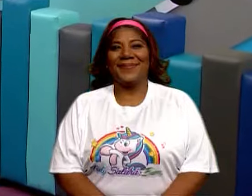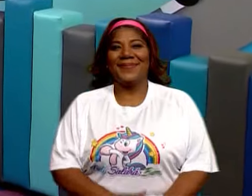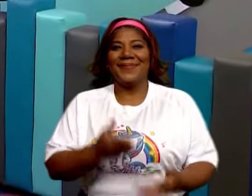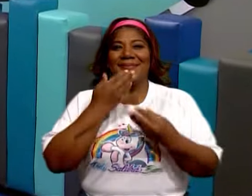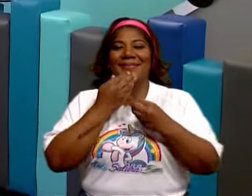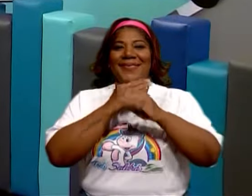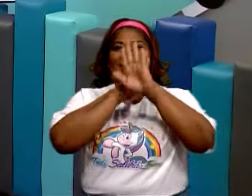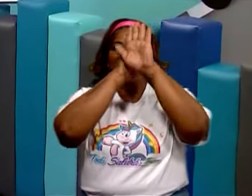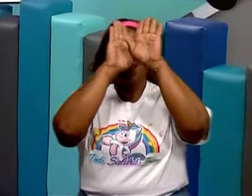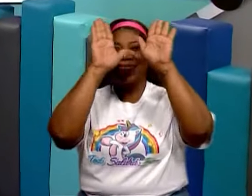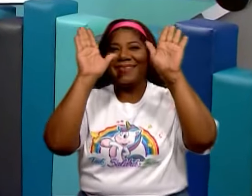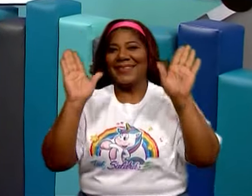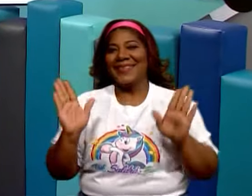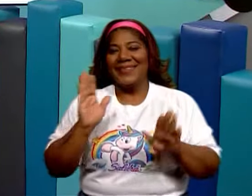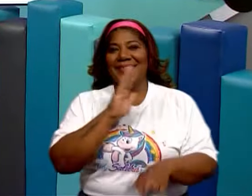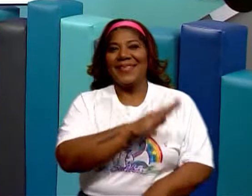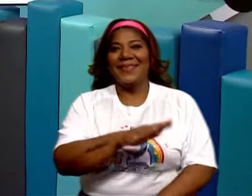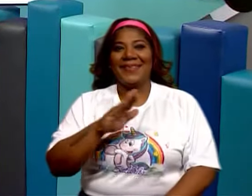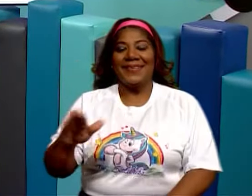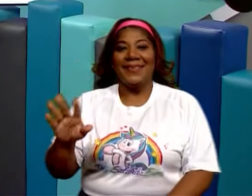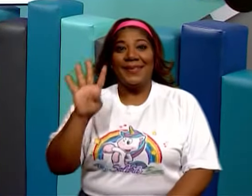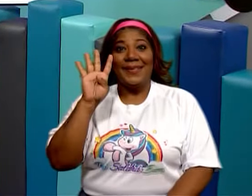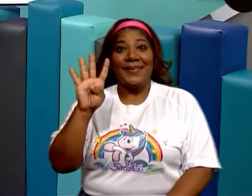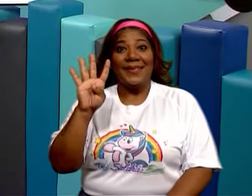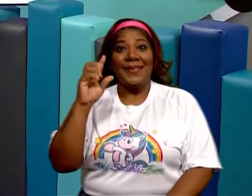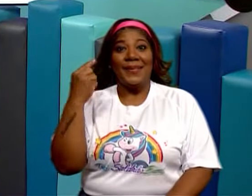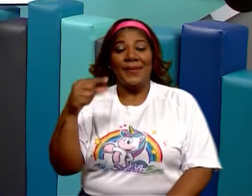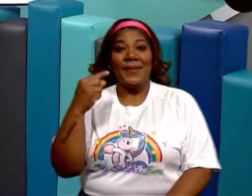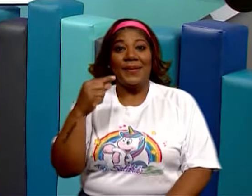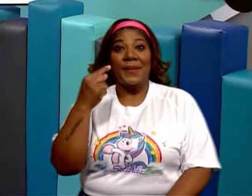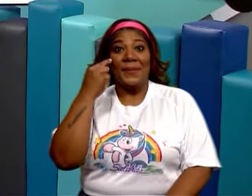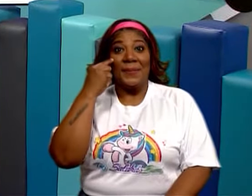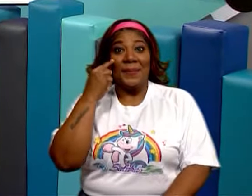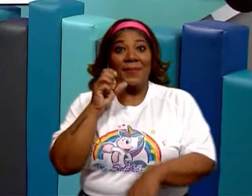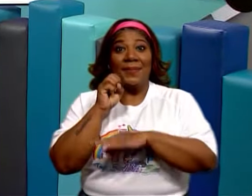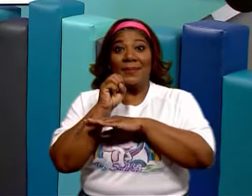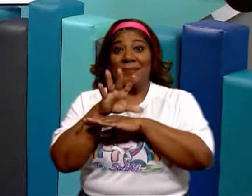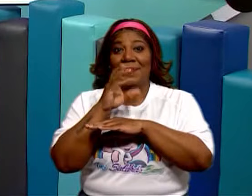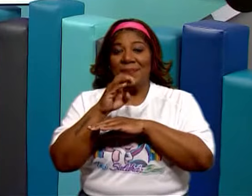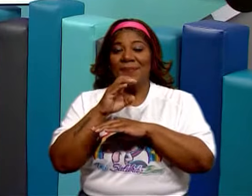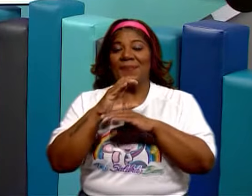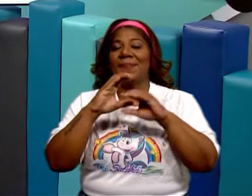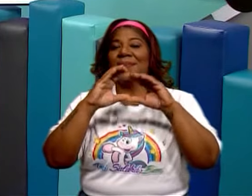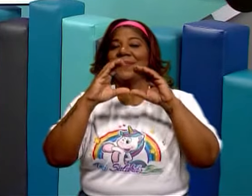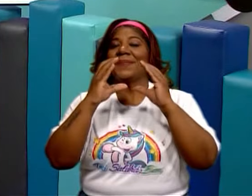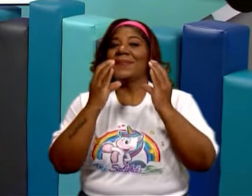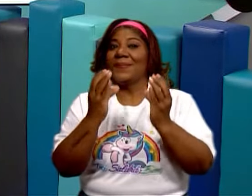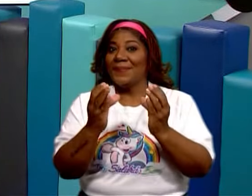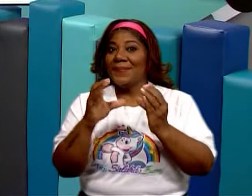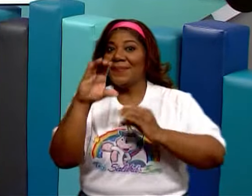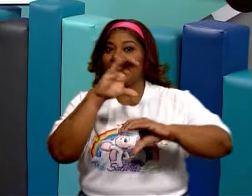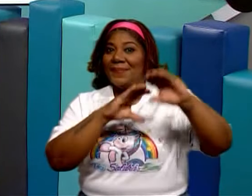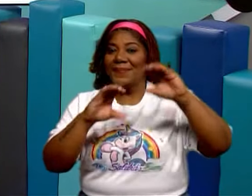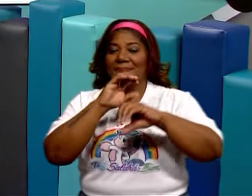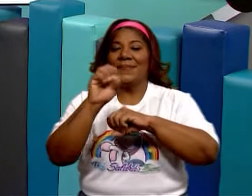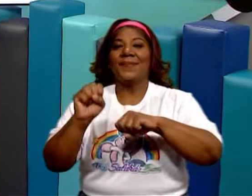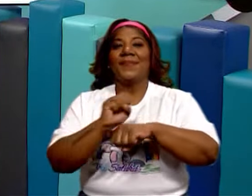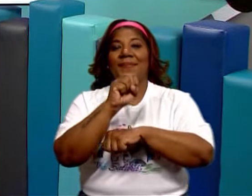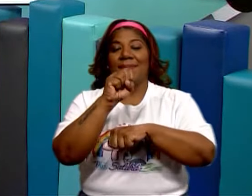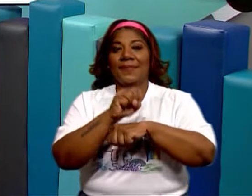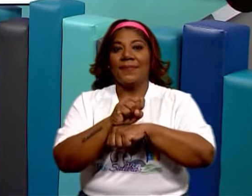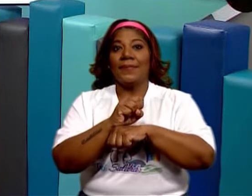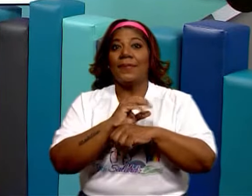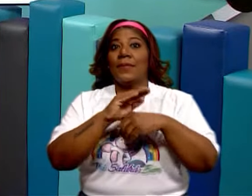Buenos días, mis niños de cuarto grado. Vamos a iniciar nuestros ajustes razonables de ciencias sociales. Vamos a ver un poquito hoy del paisaje